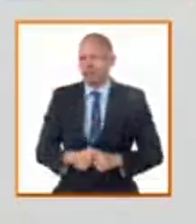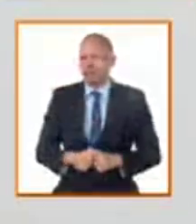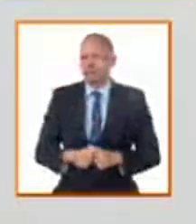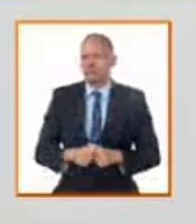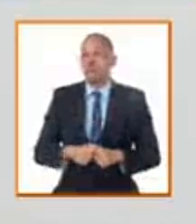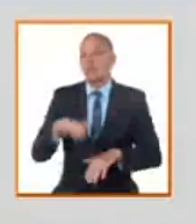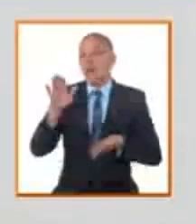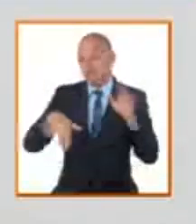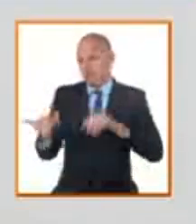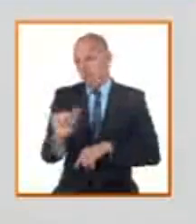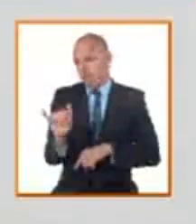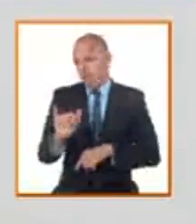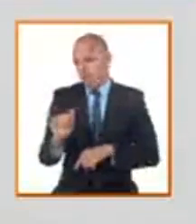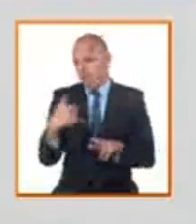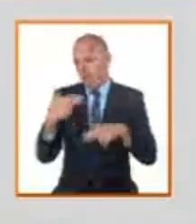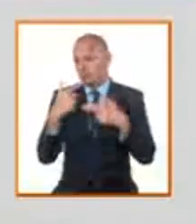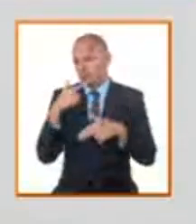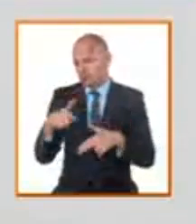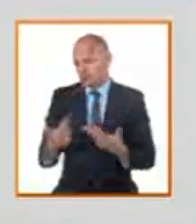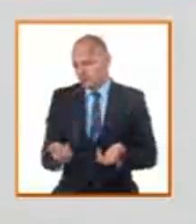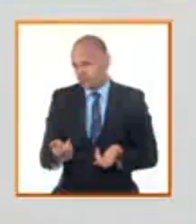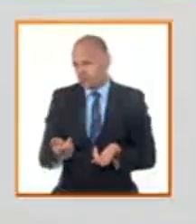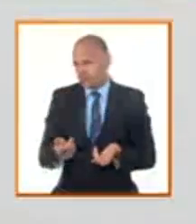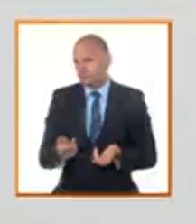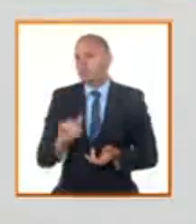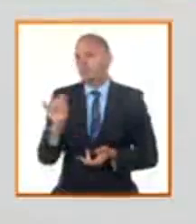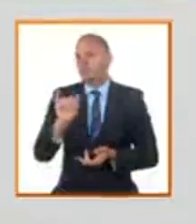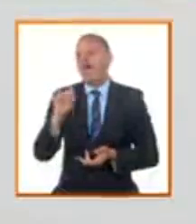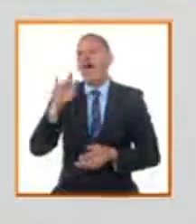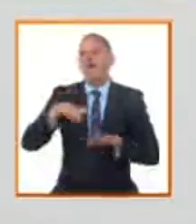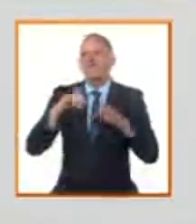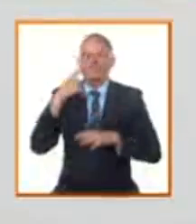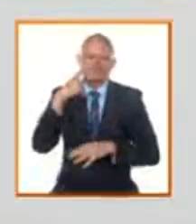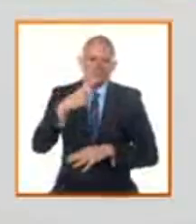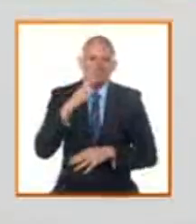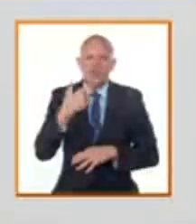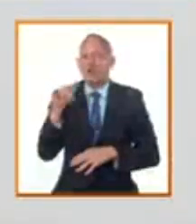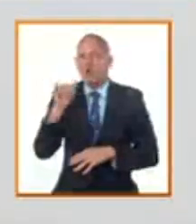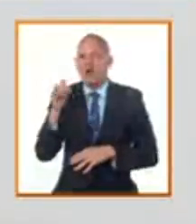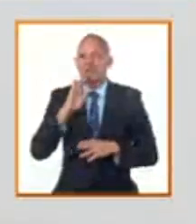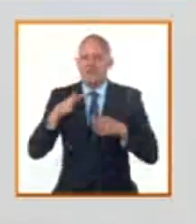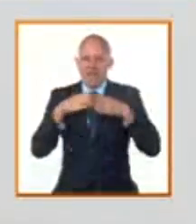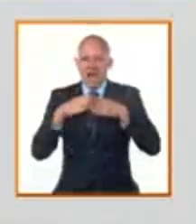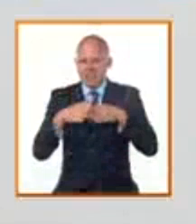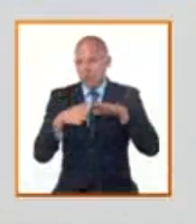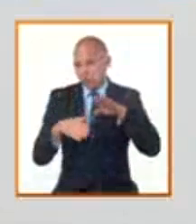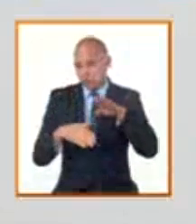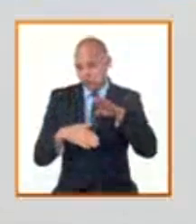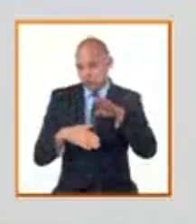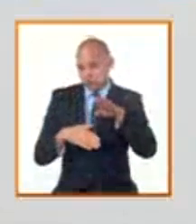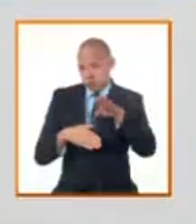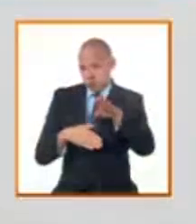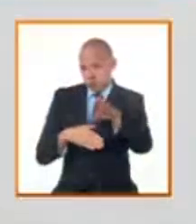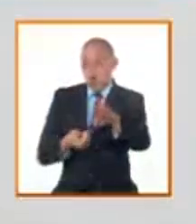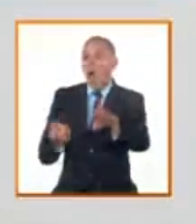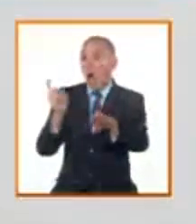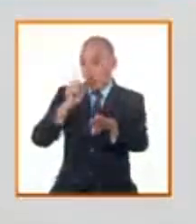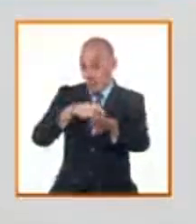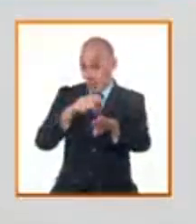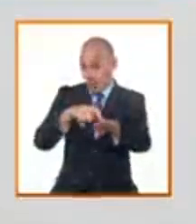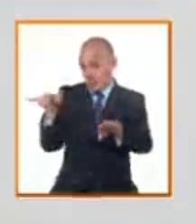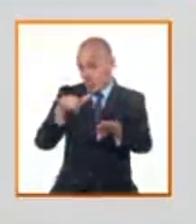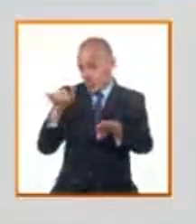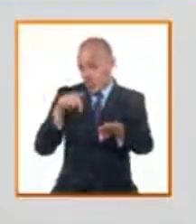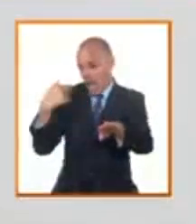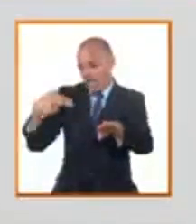con introducción de drogas al país a partir de las lanchas rápidas. En este contexto, fue desmantelada una red